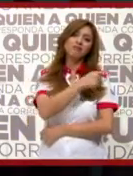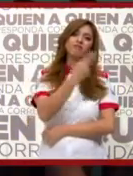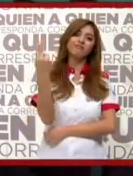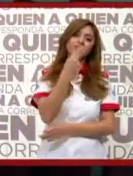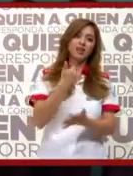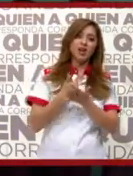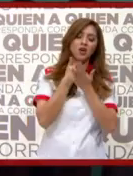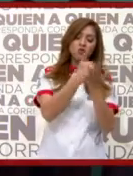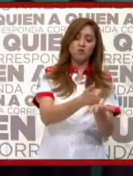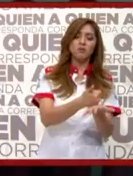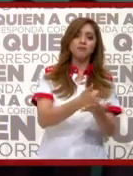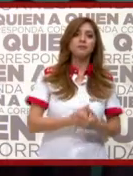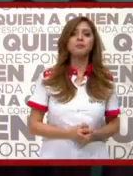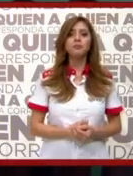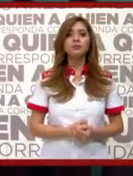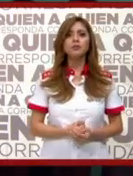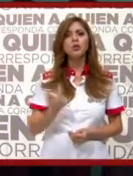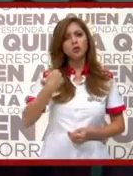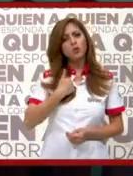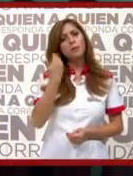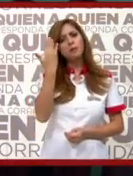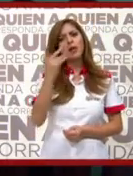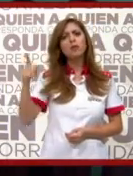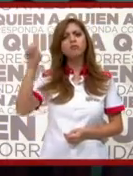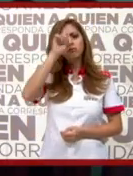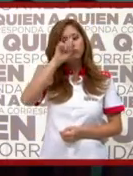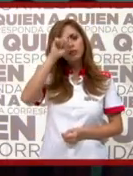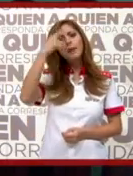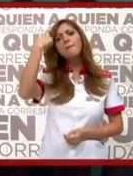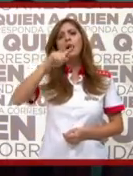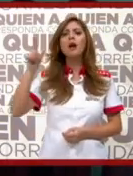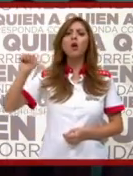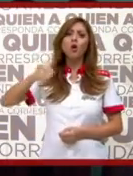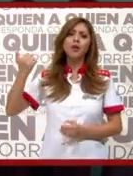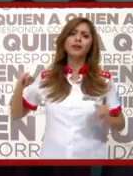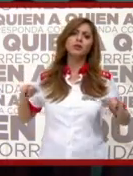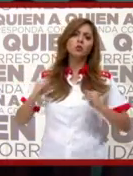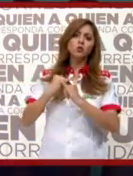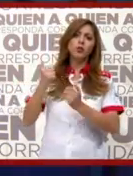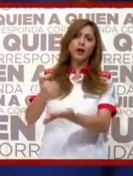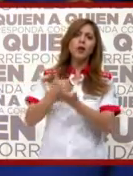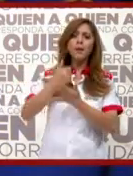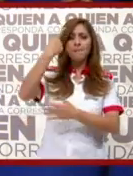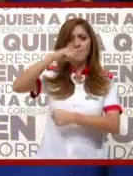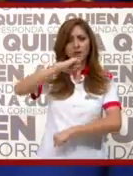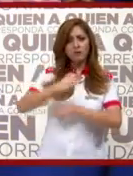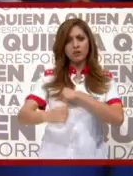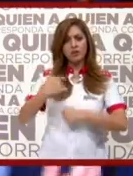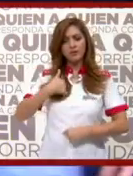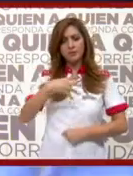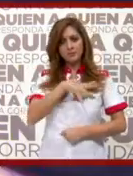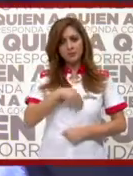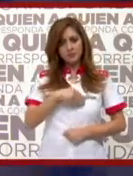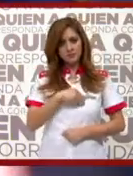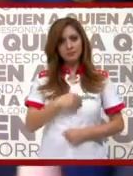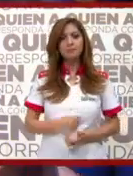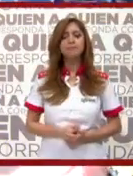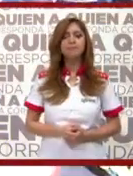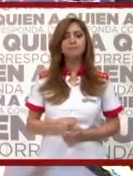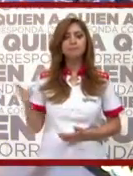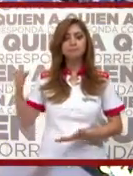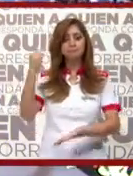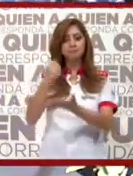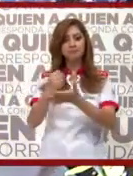Que ustedes me orienten a una institución que me puedan ayudar para su operación de mi hija. Para quien corresponda,